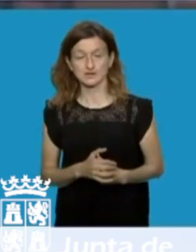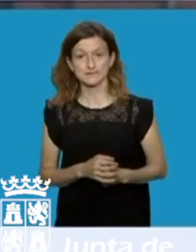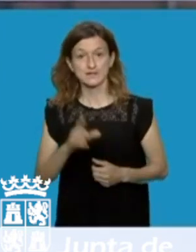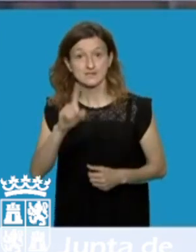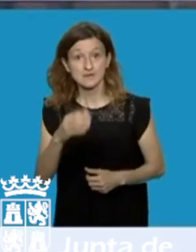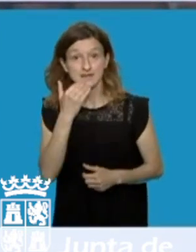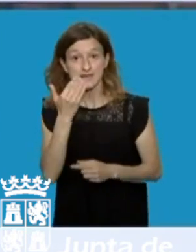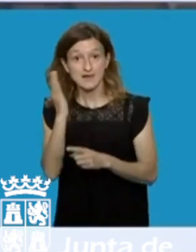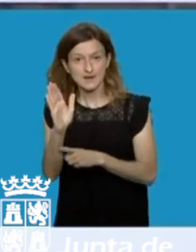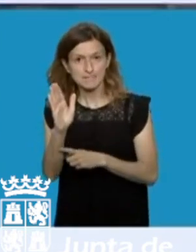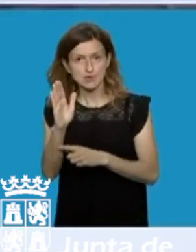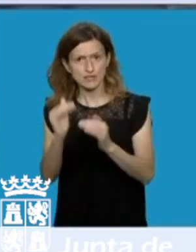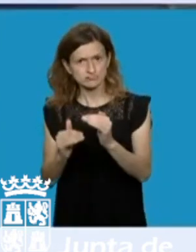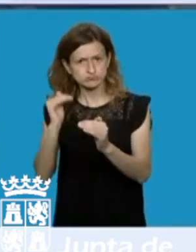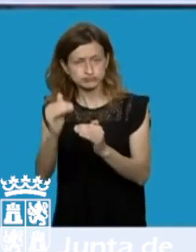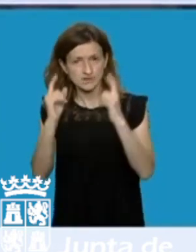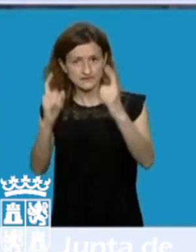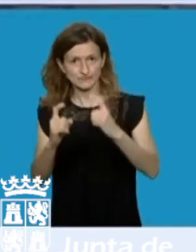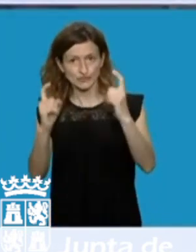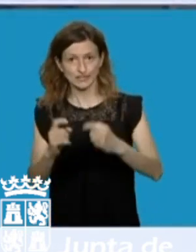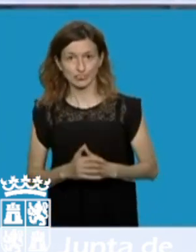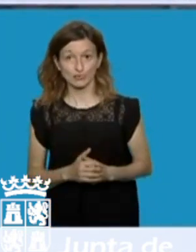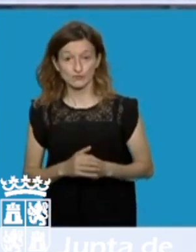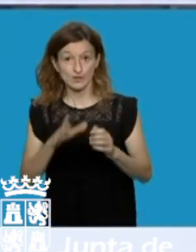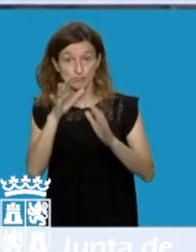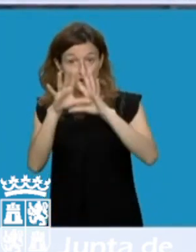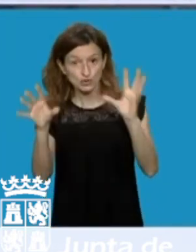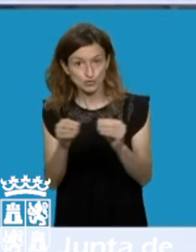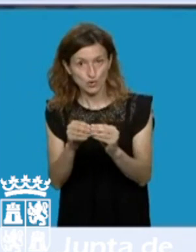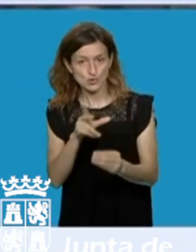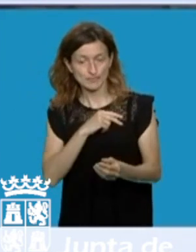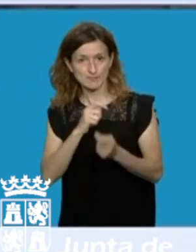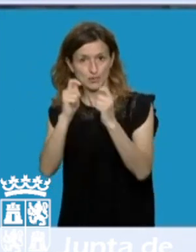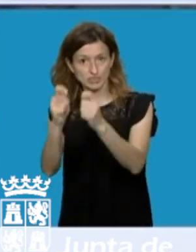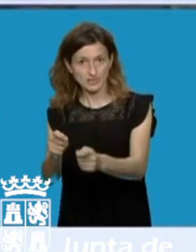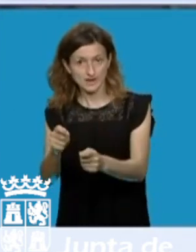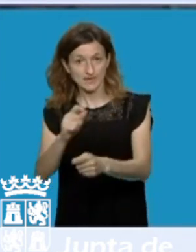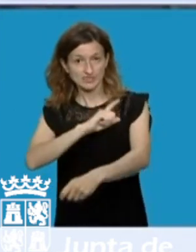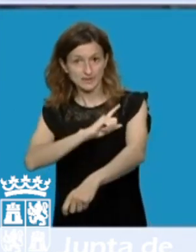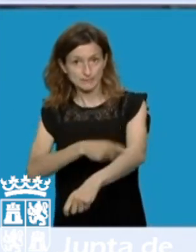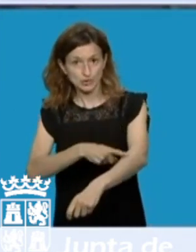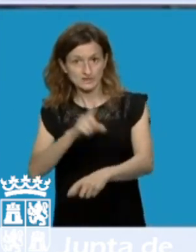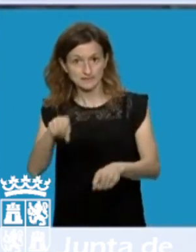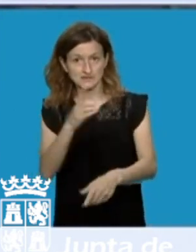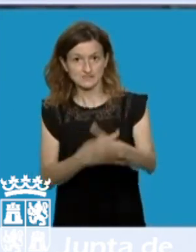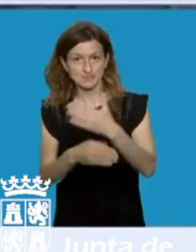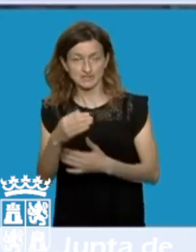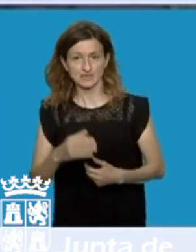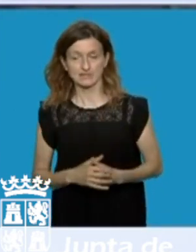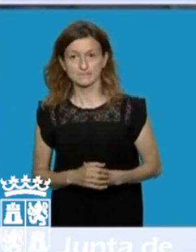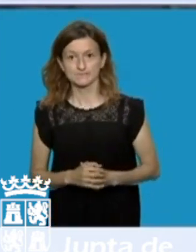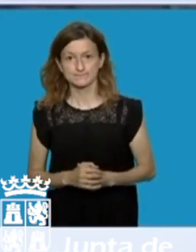un ejemplo de superación y esfuerzo. Por todo ello, es merecedora del premio Deporte y Discapacidad.